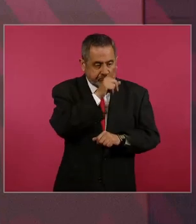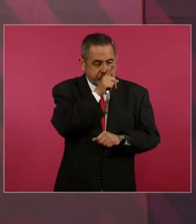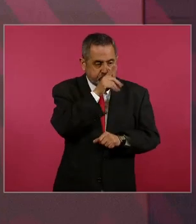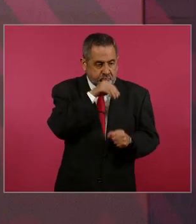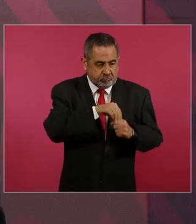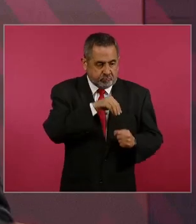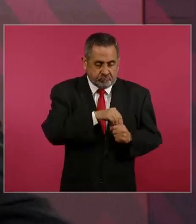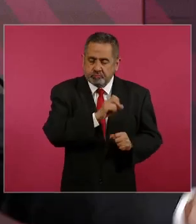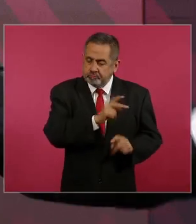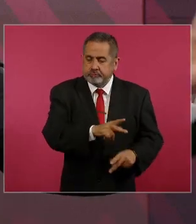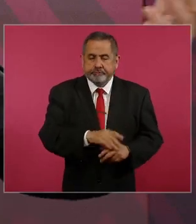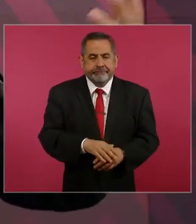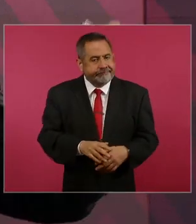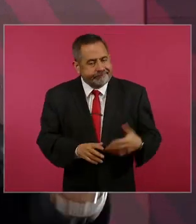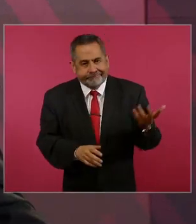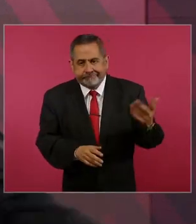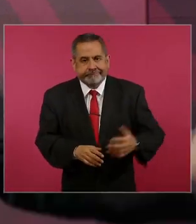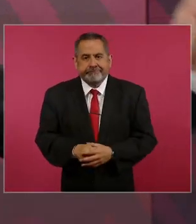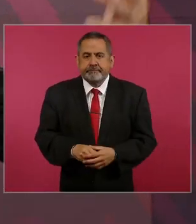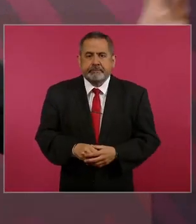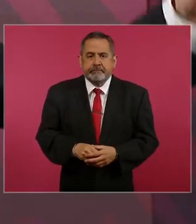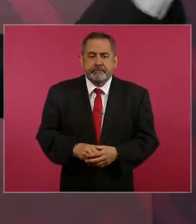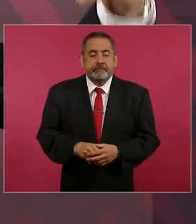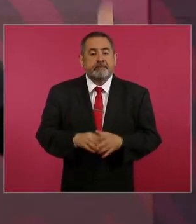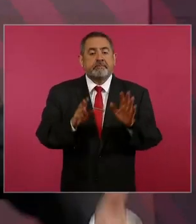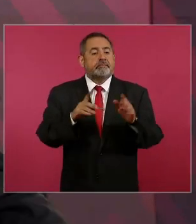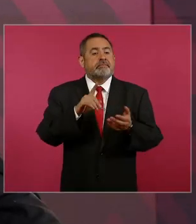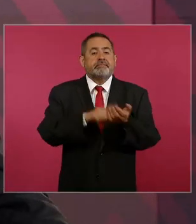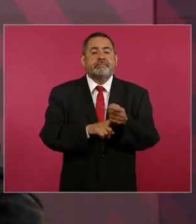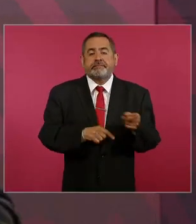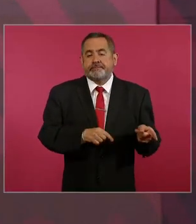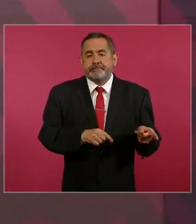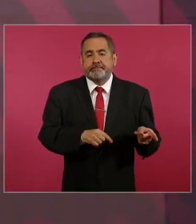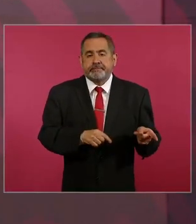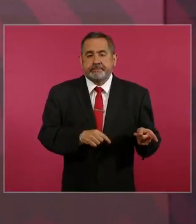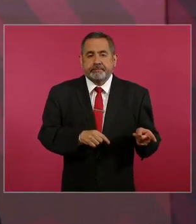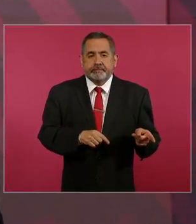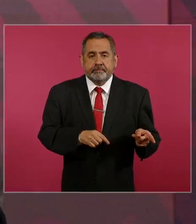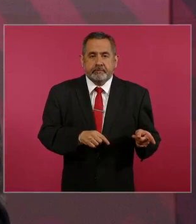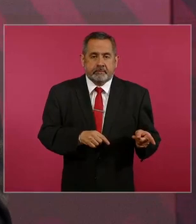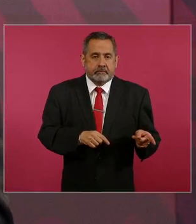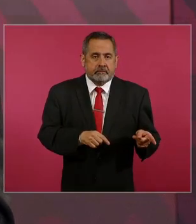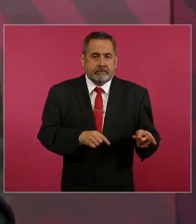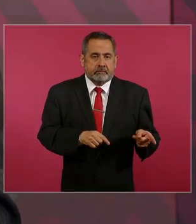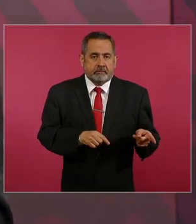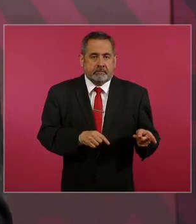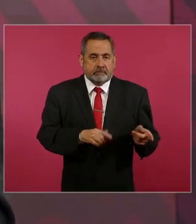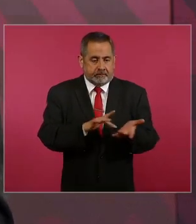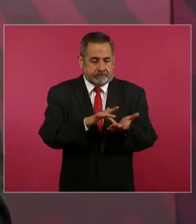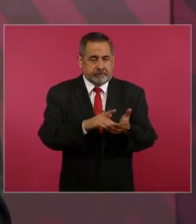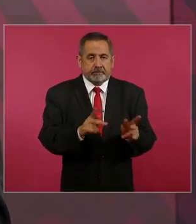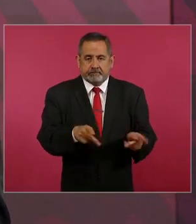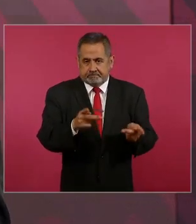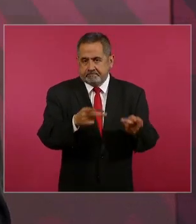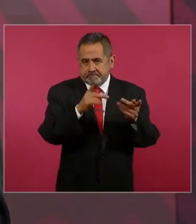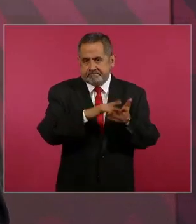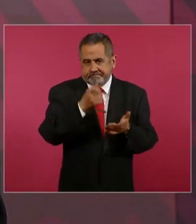pero decía yo no sólo eran las medicinas